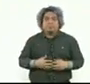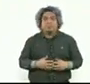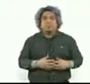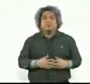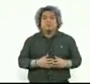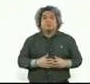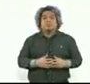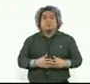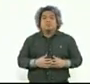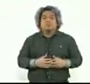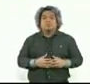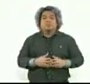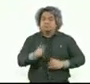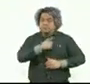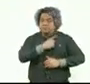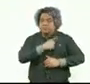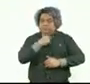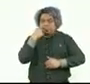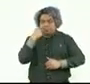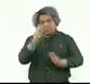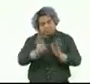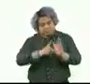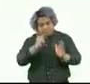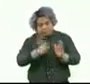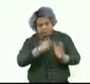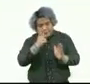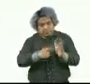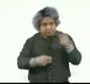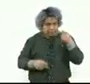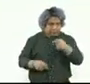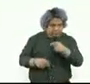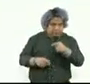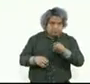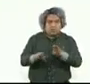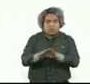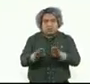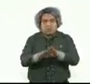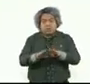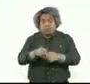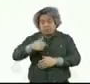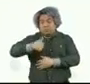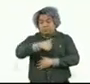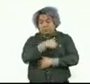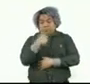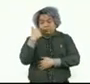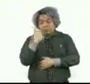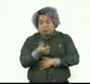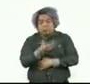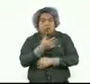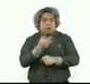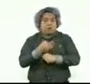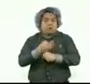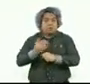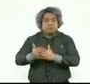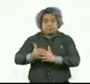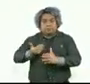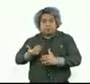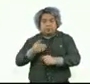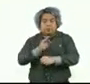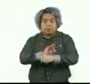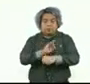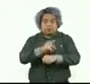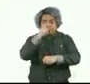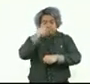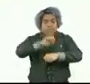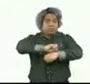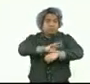Sí, y para incidir y seguir incidiendo en las condiciones que también previenen las formas graves de